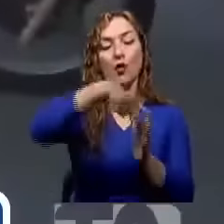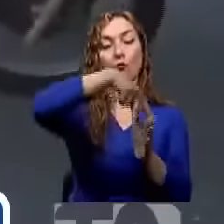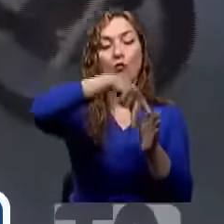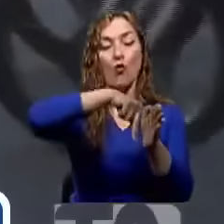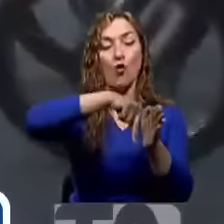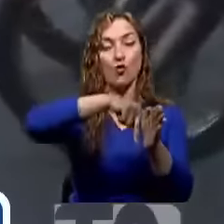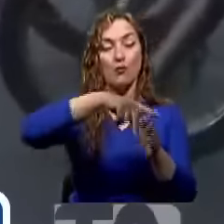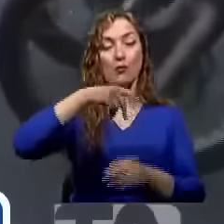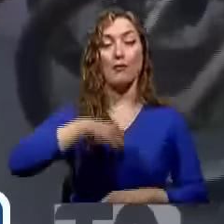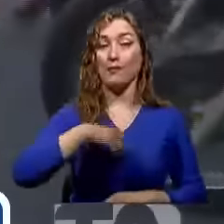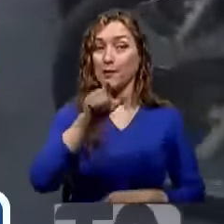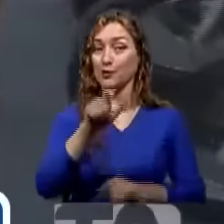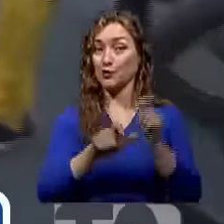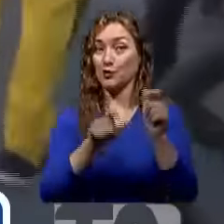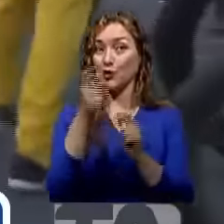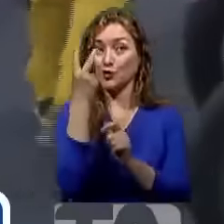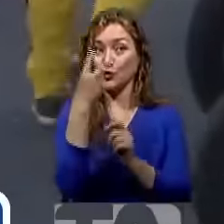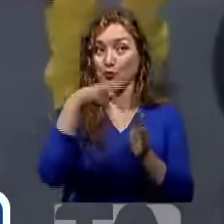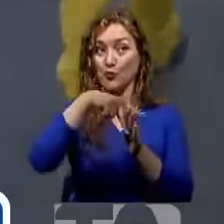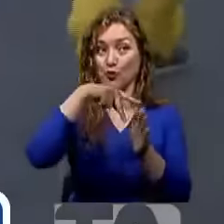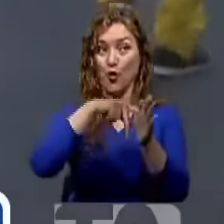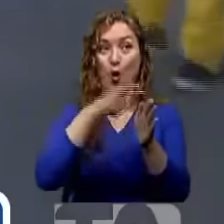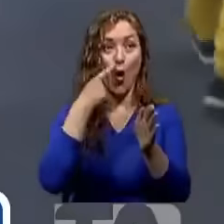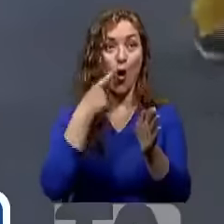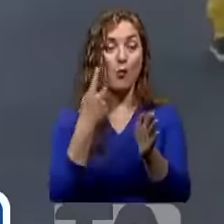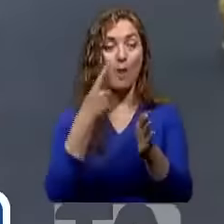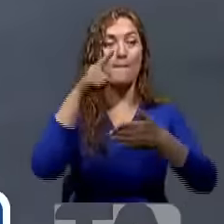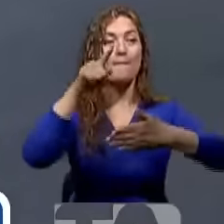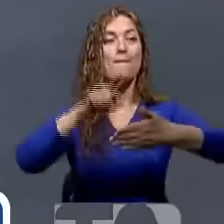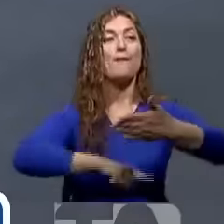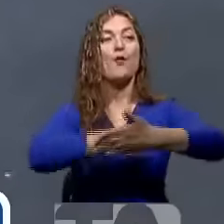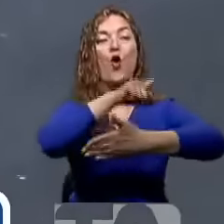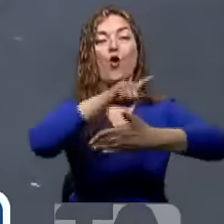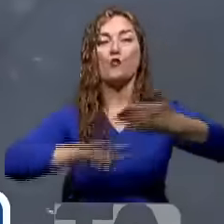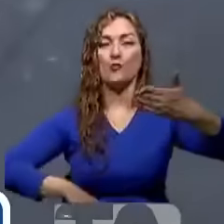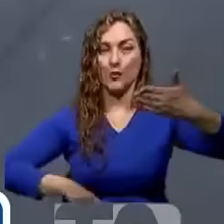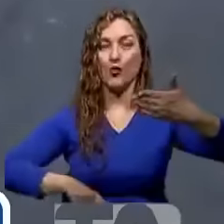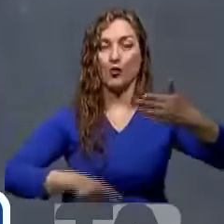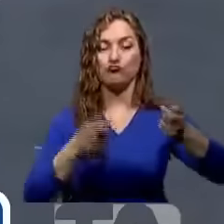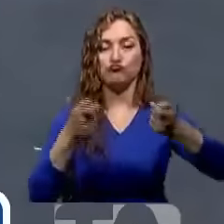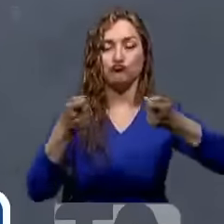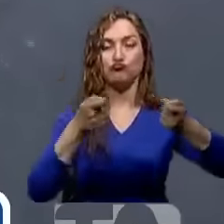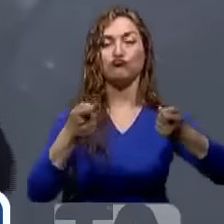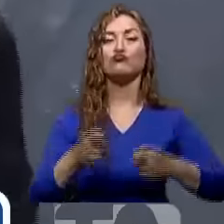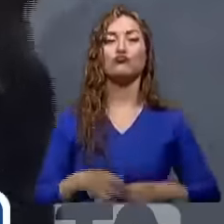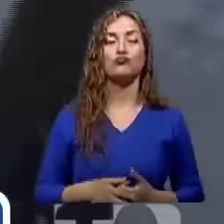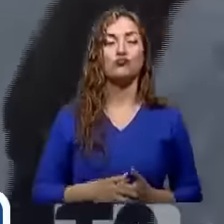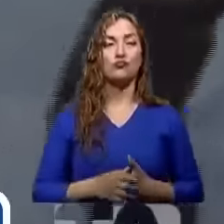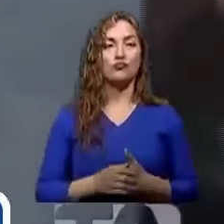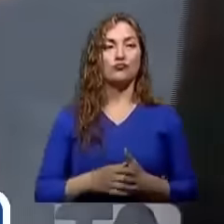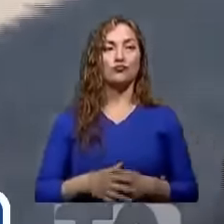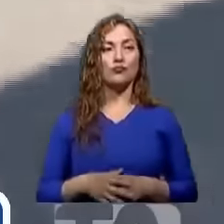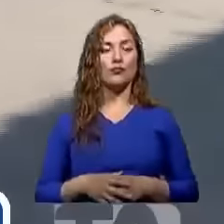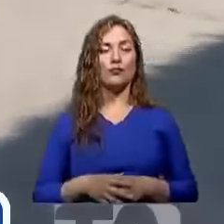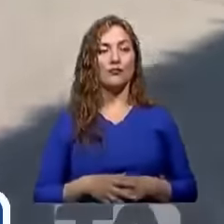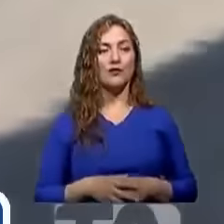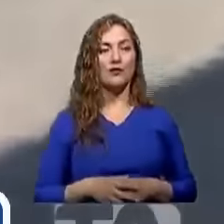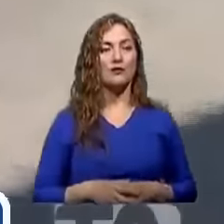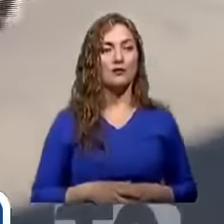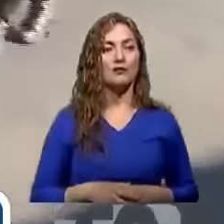Recordar, aquí en la capital está totalmente prohibido que 2 personas circulen circulen en motocicleta, salvo